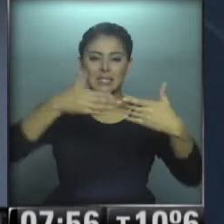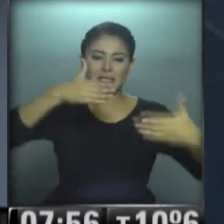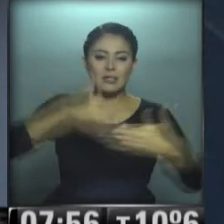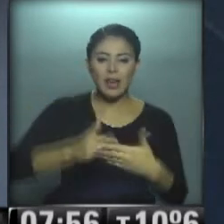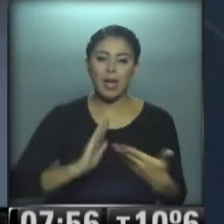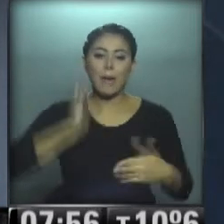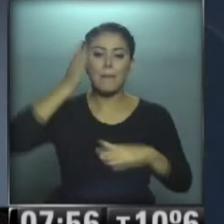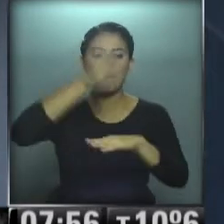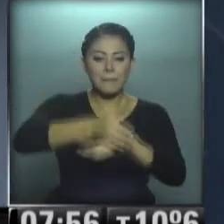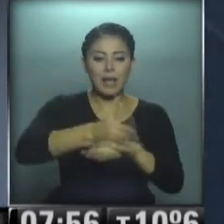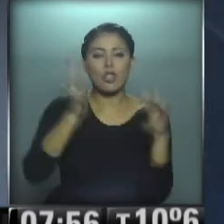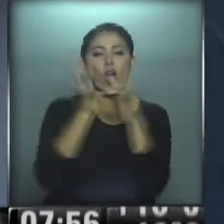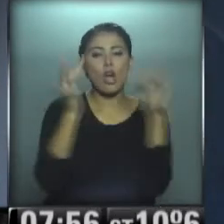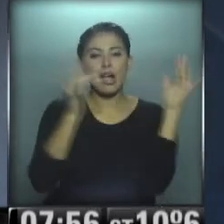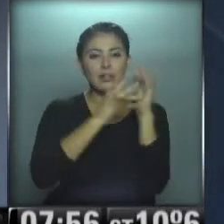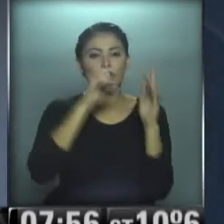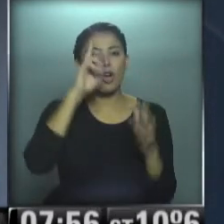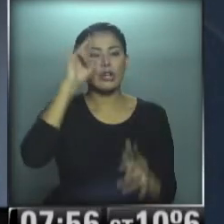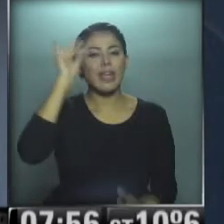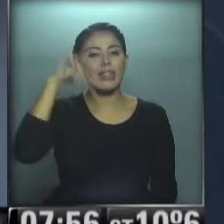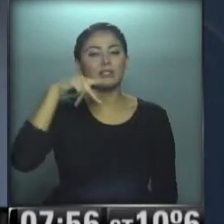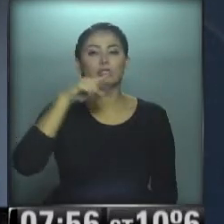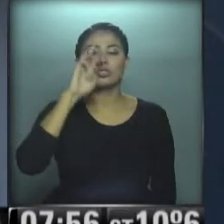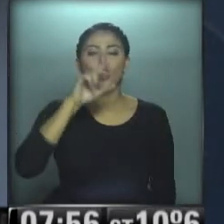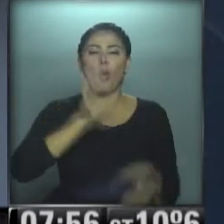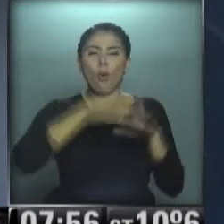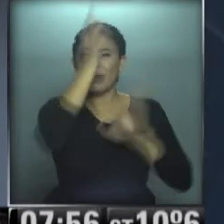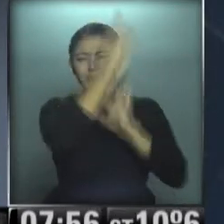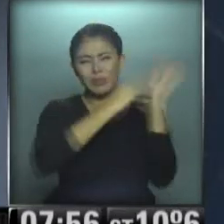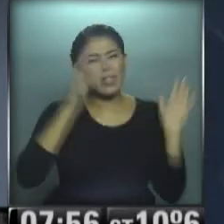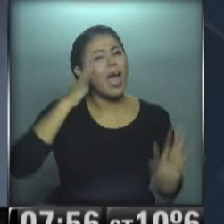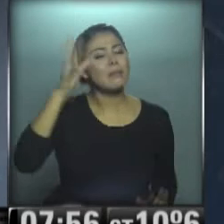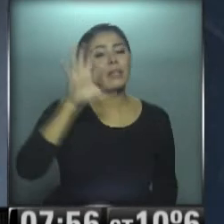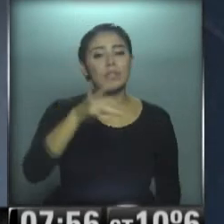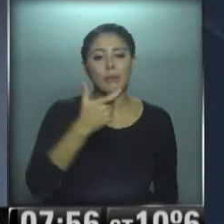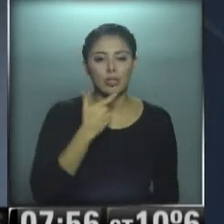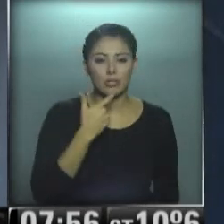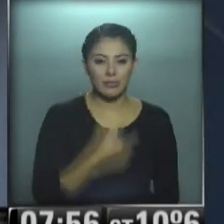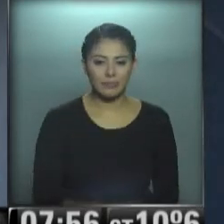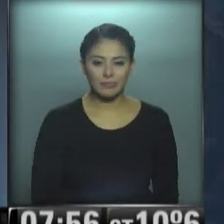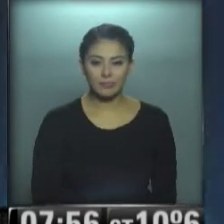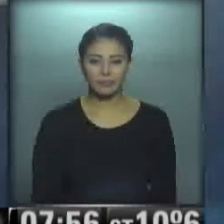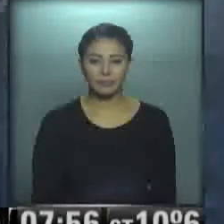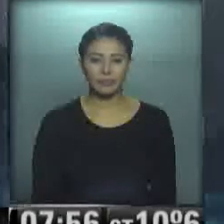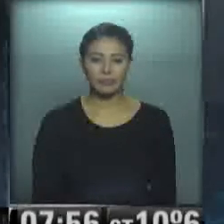paso internacional Cristo Redentor debido a un temporal de nieve en la región mendocina.